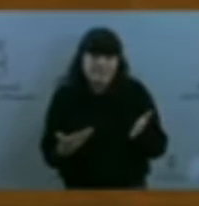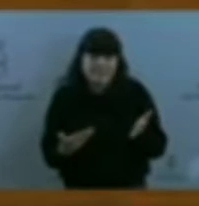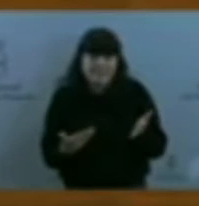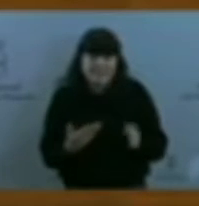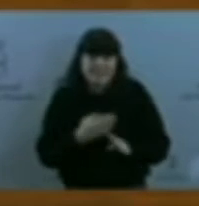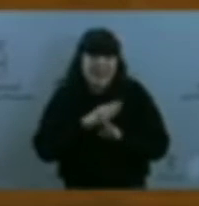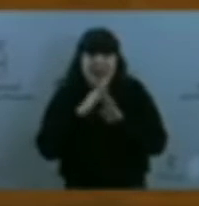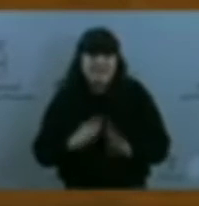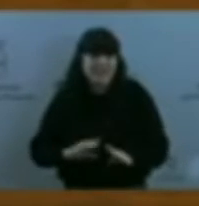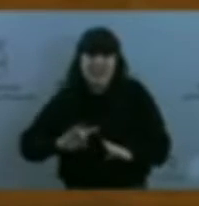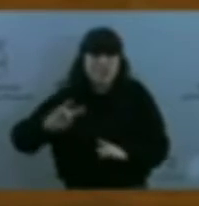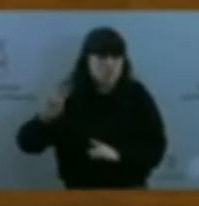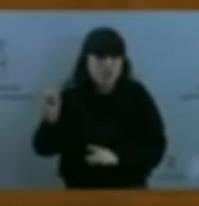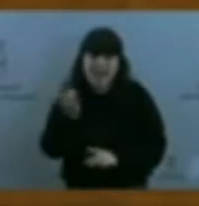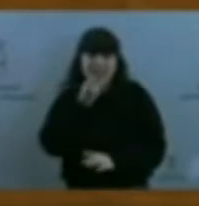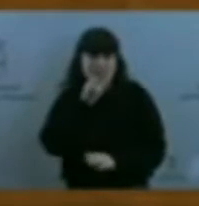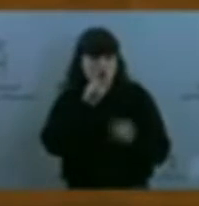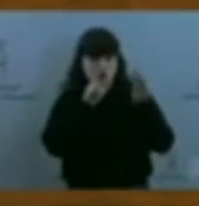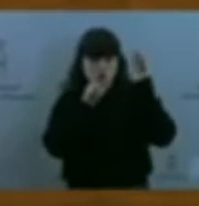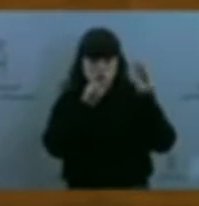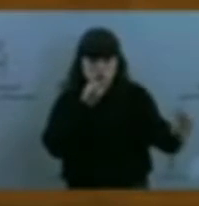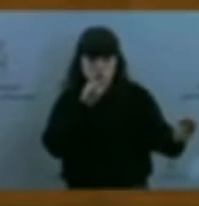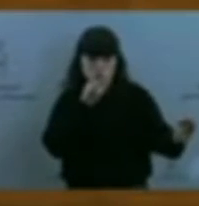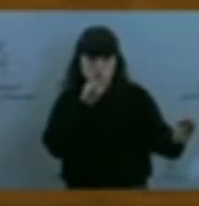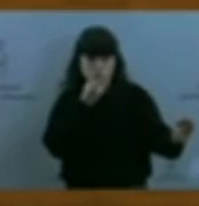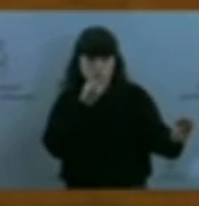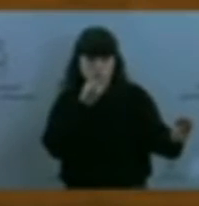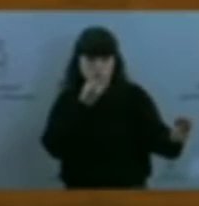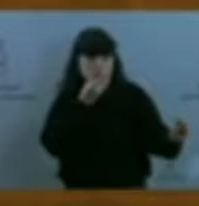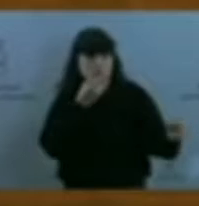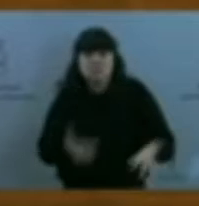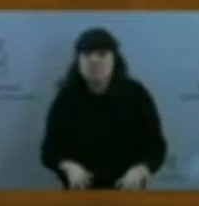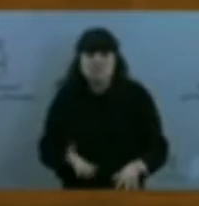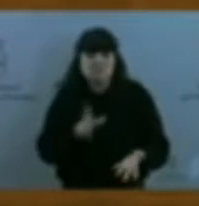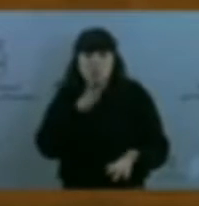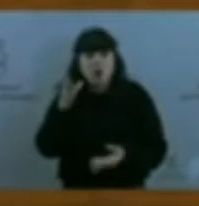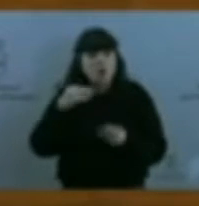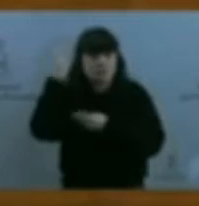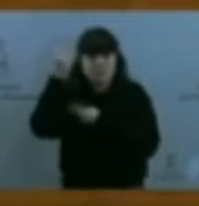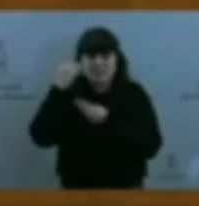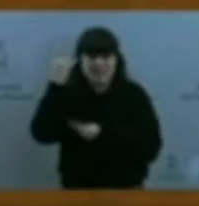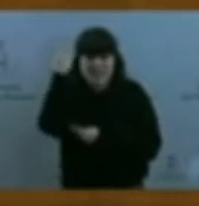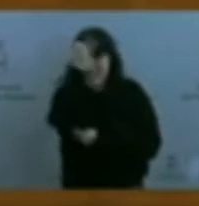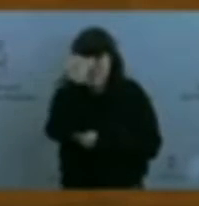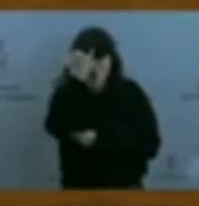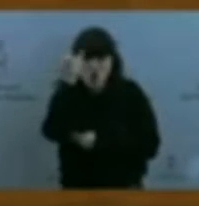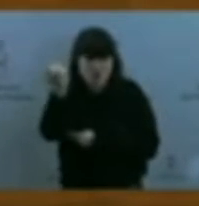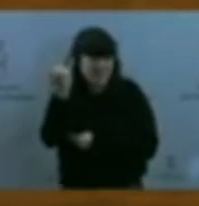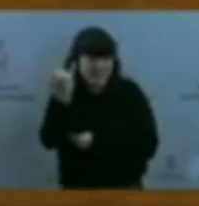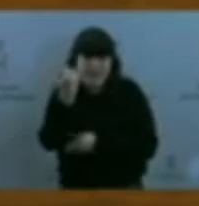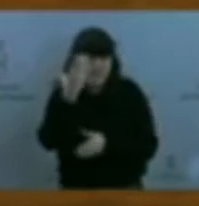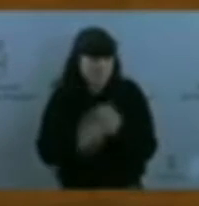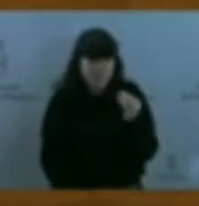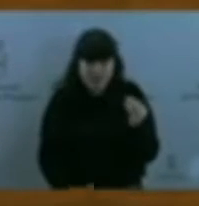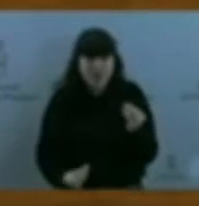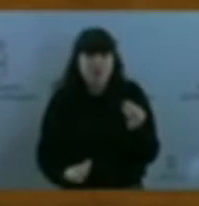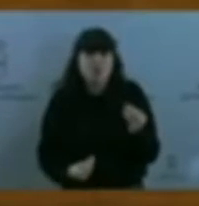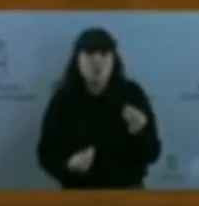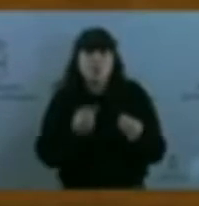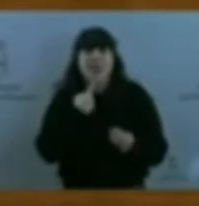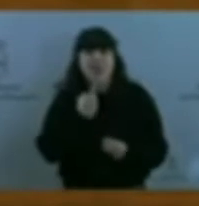principio, partiendo de un equivocado planteamiento ideológico, el complejo a afirmar y reconocer que para gestionar las